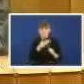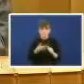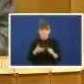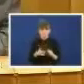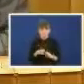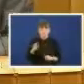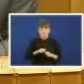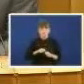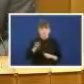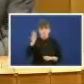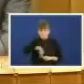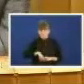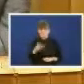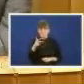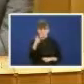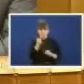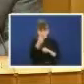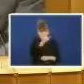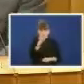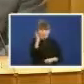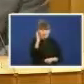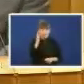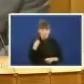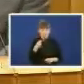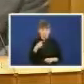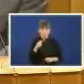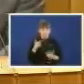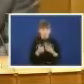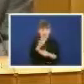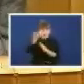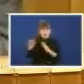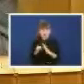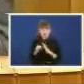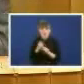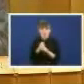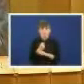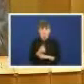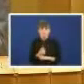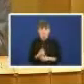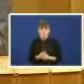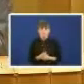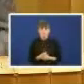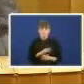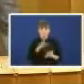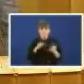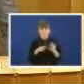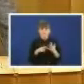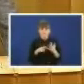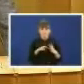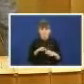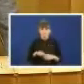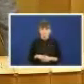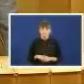das traballadores e das traballadoras á xornada laboral de 40 horas quinto a nova fronteira